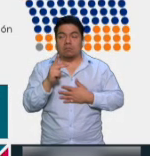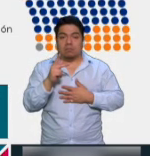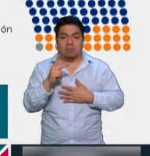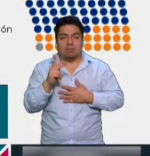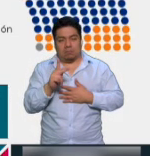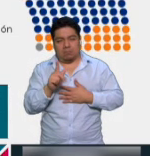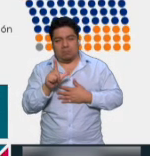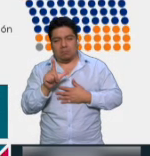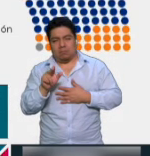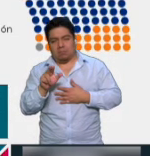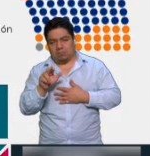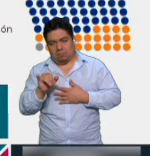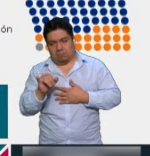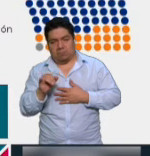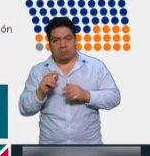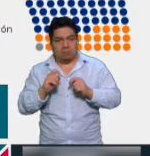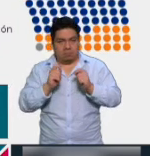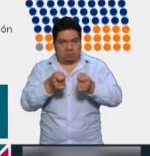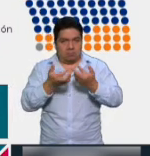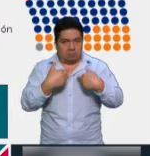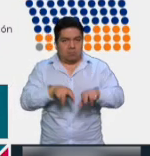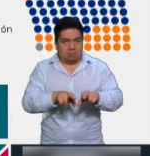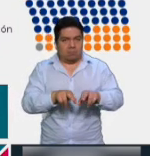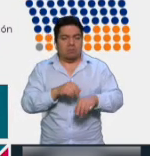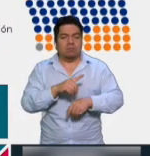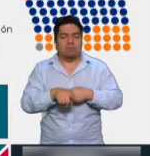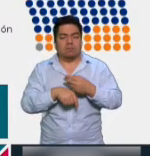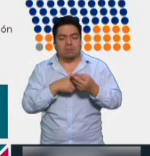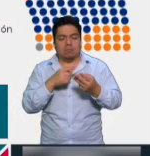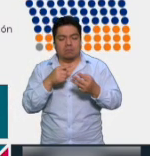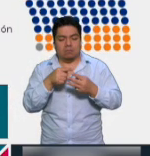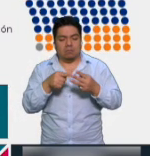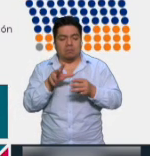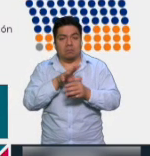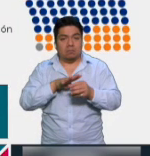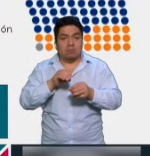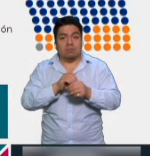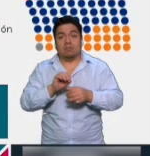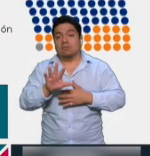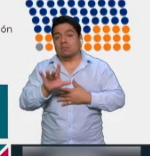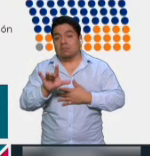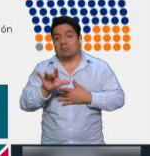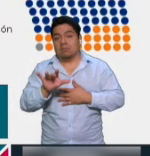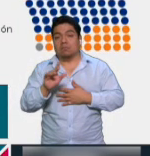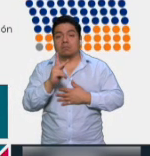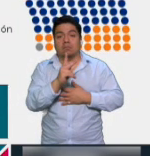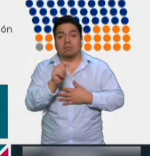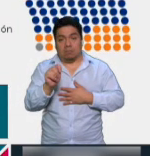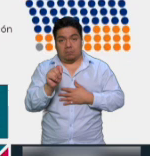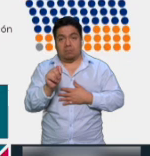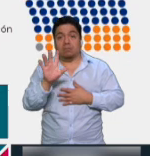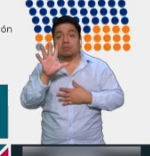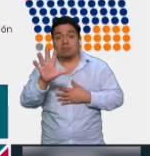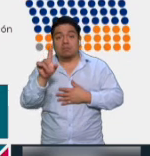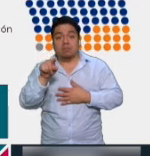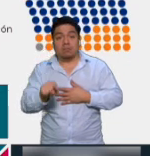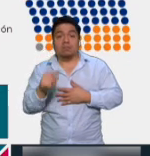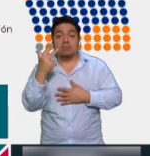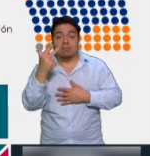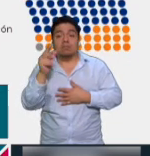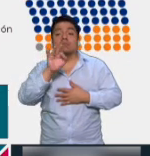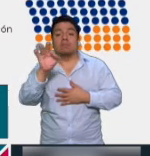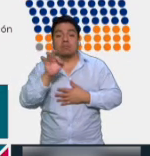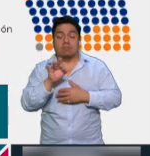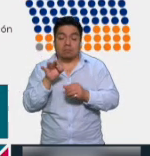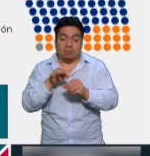asignación de representación proporcional, dando un total de 50. El PT obtuvo 5.8%